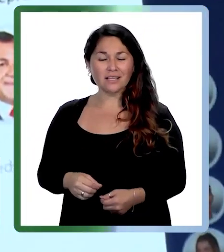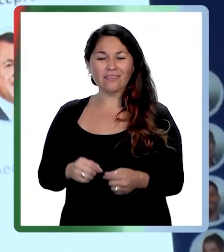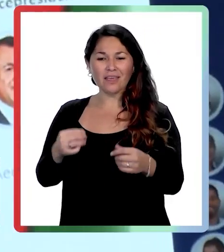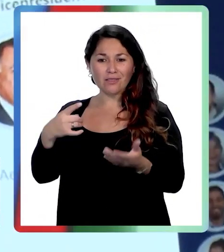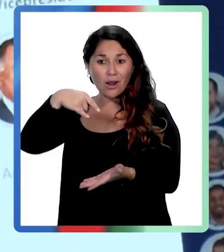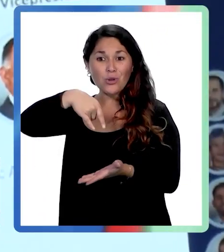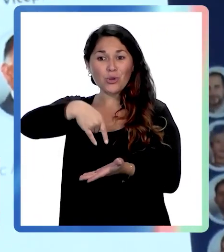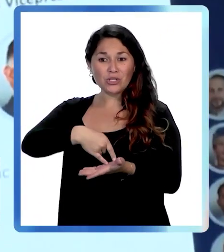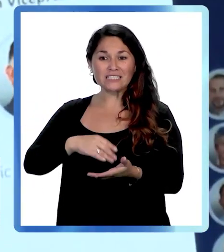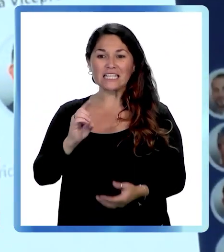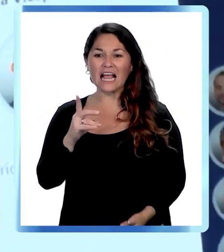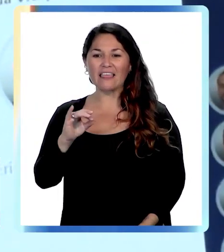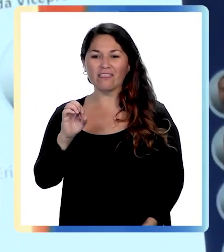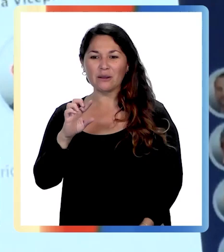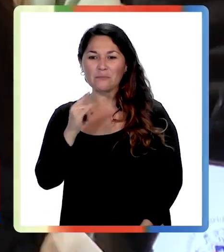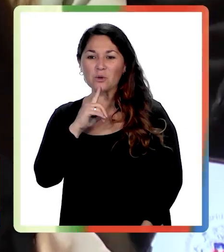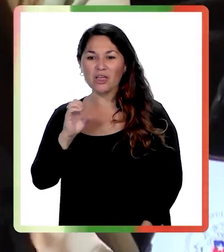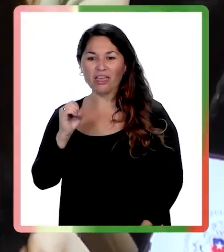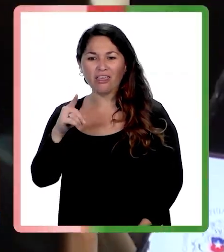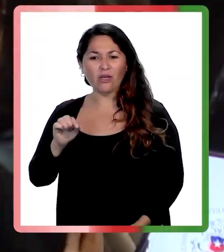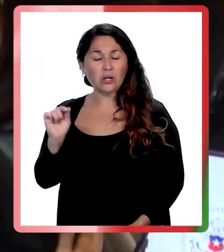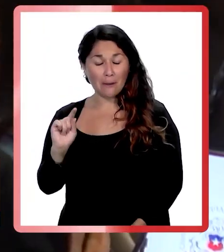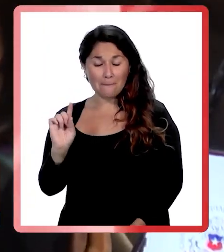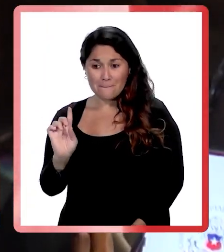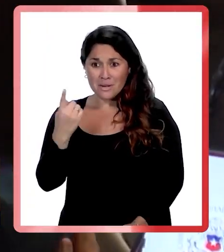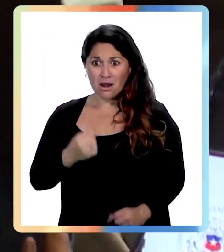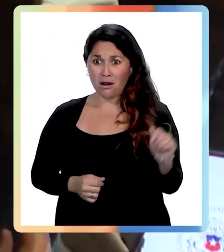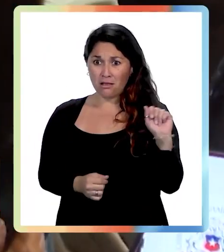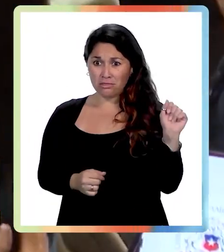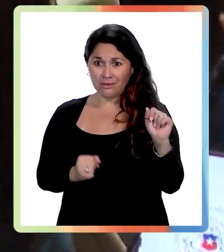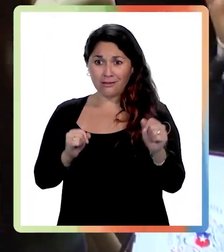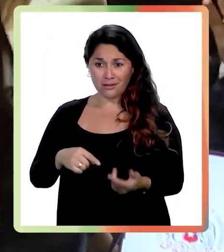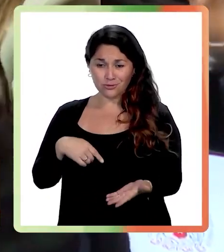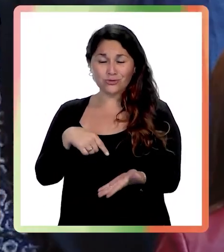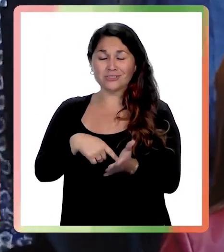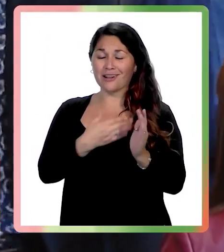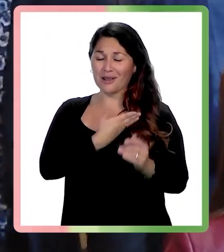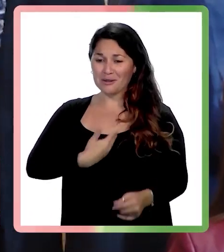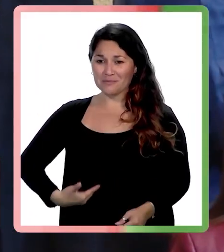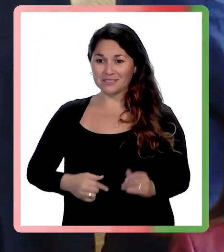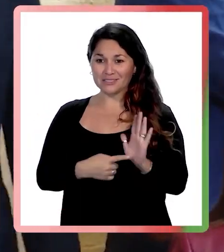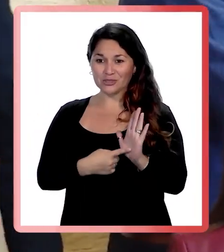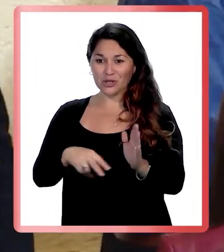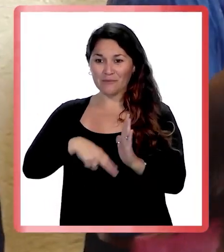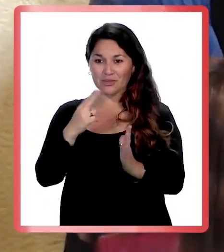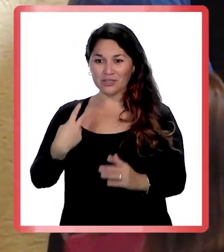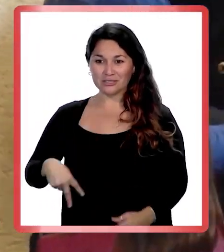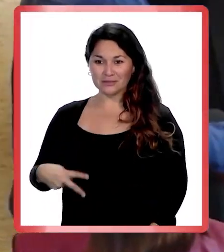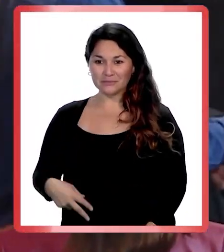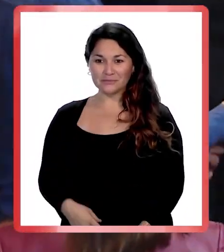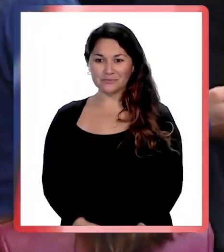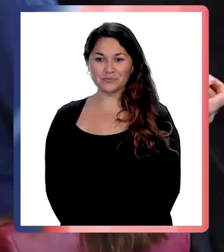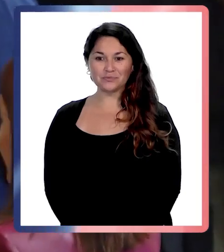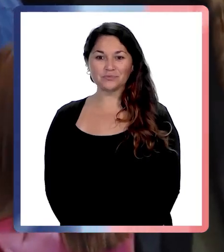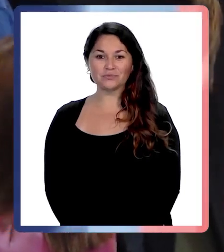Diputados y será la primera militante comunista en presidir el Congreso. Esto y más en Portavoz